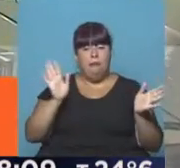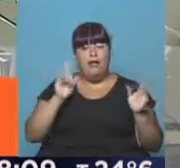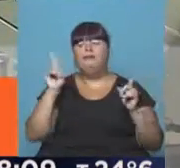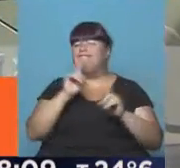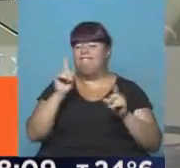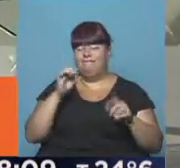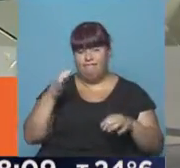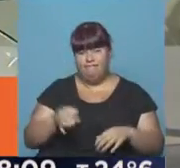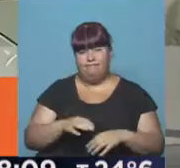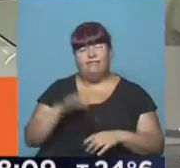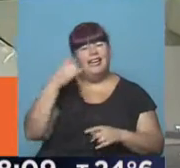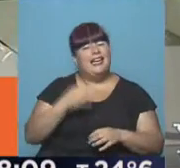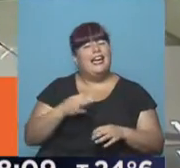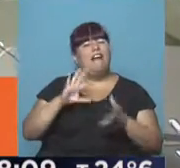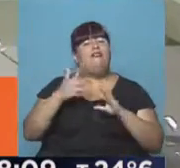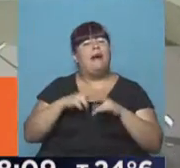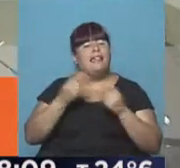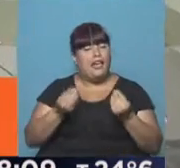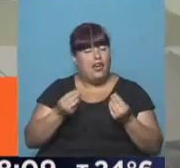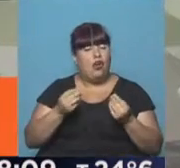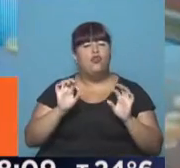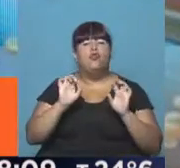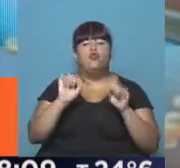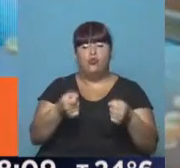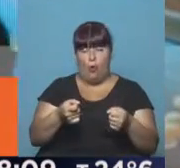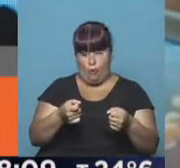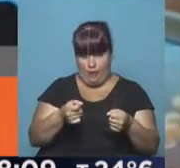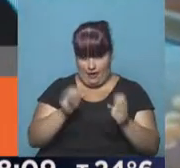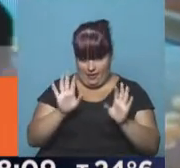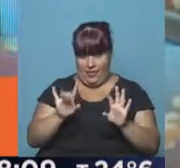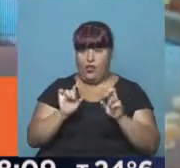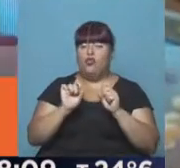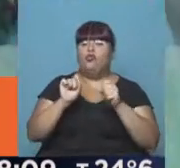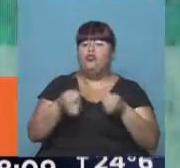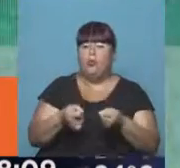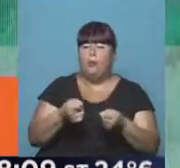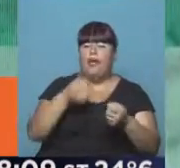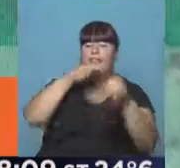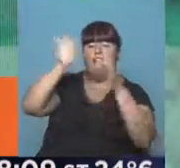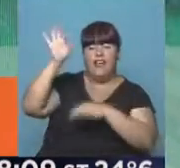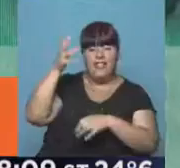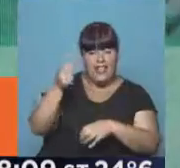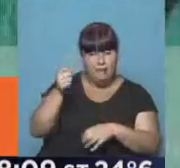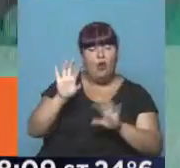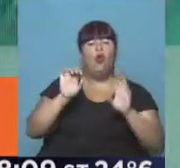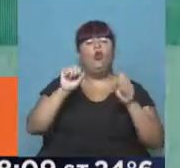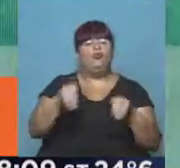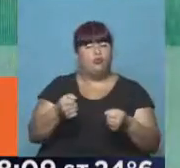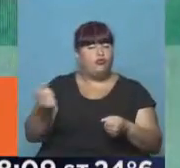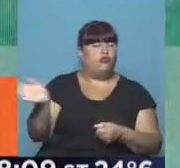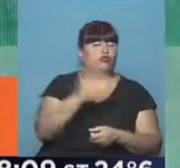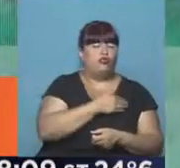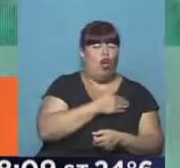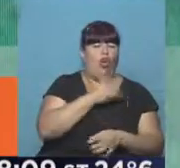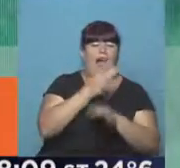realidad lo en el diálogo lo técnico es que se suspendió a dar el suspendió el ingreso se suspendieron todas